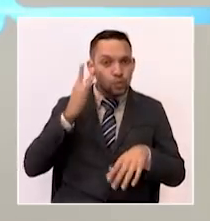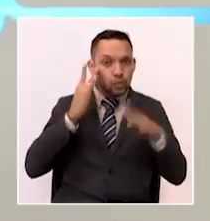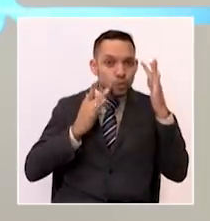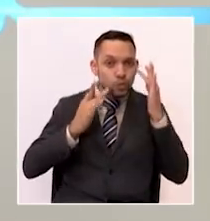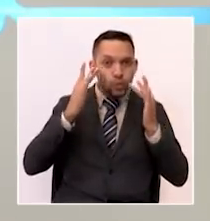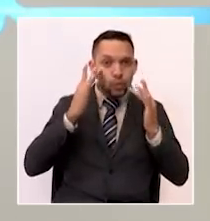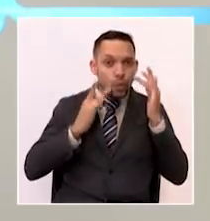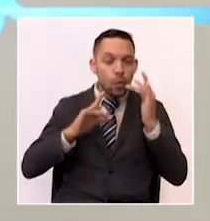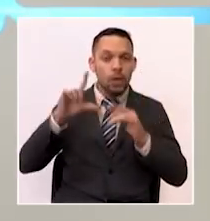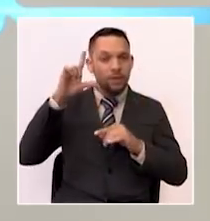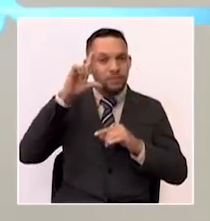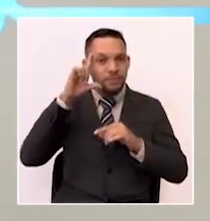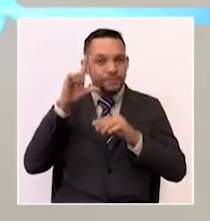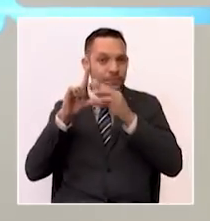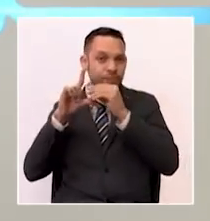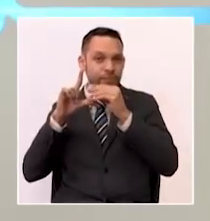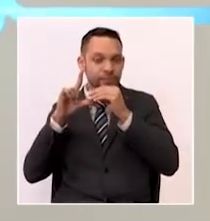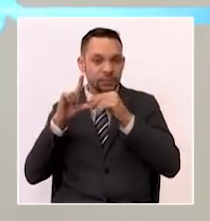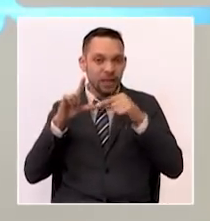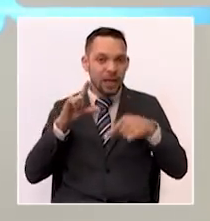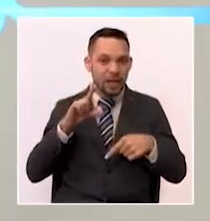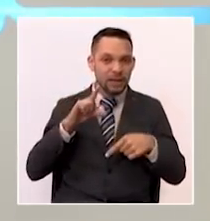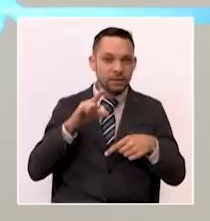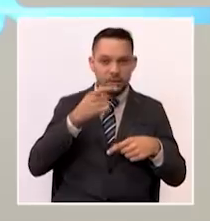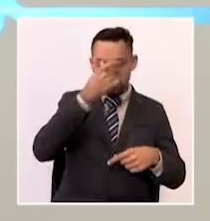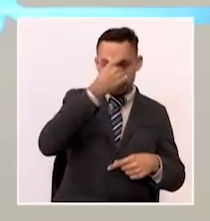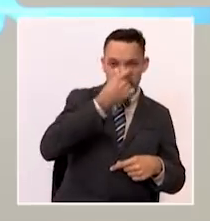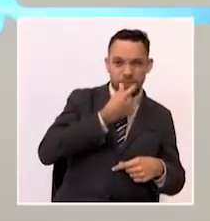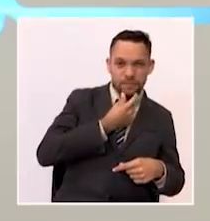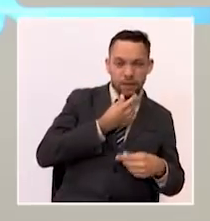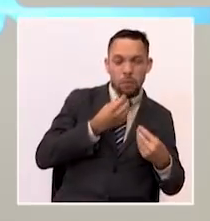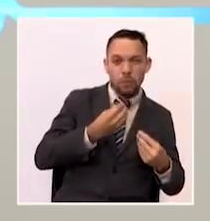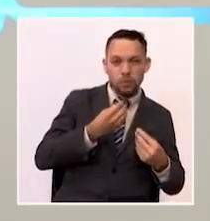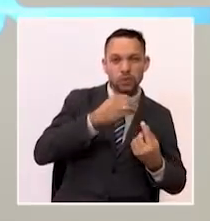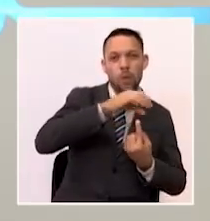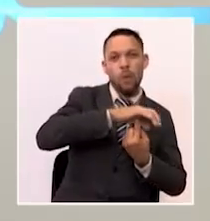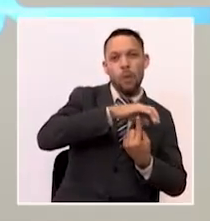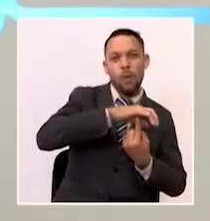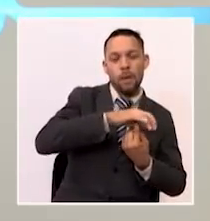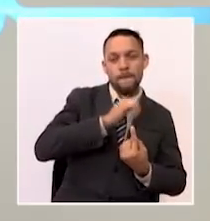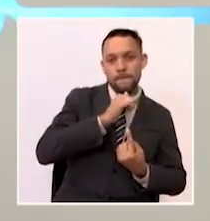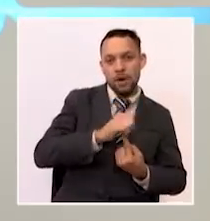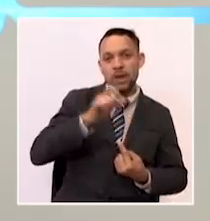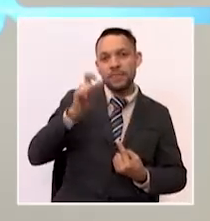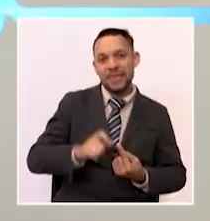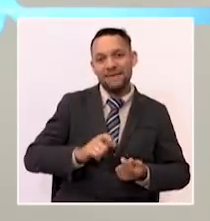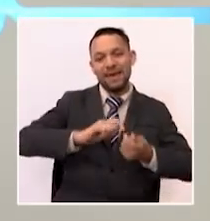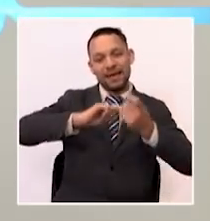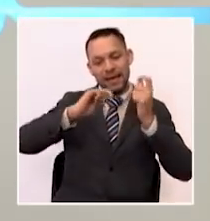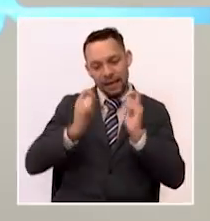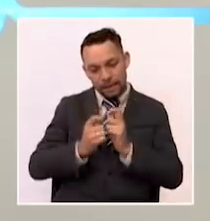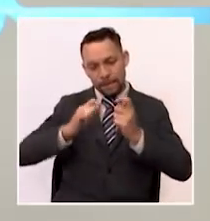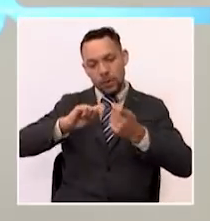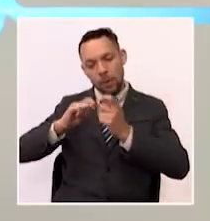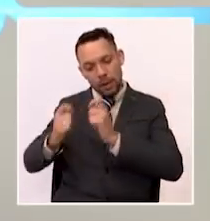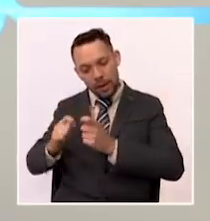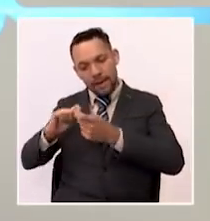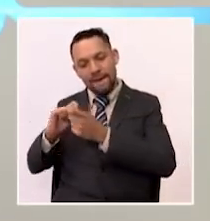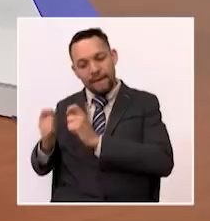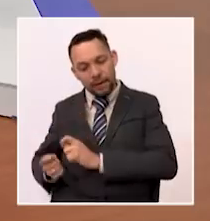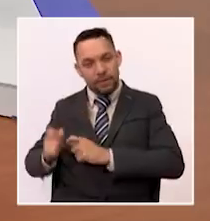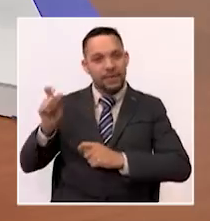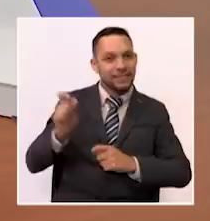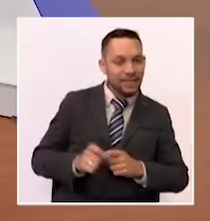vagina. ¿Qué pasa? Que ese protector se va a llenar de hongos o de bacterias y va a hacer que me den infecciones vaginales. Los tampones